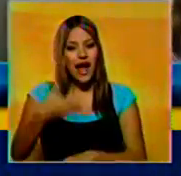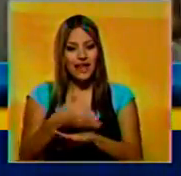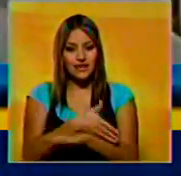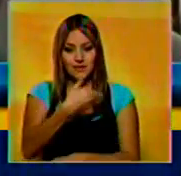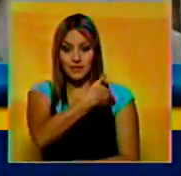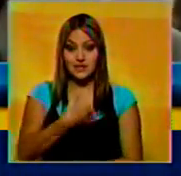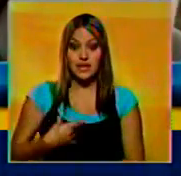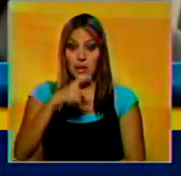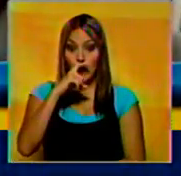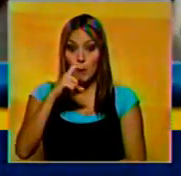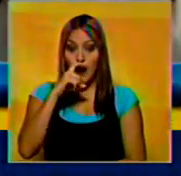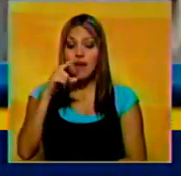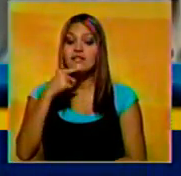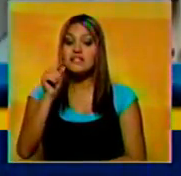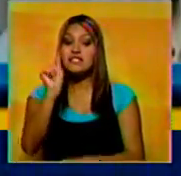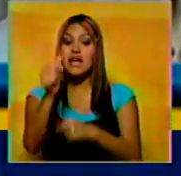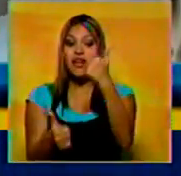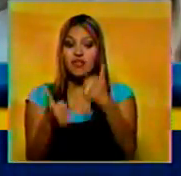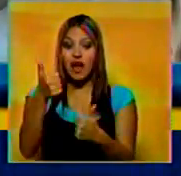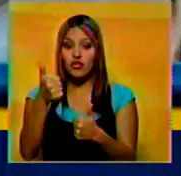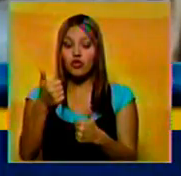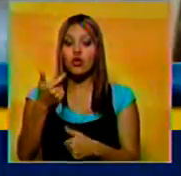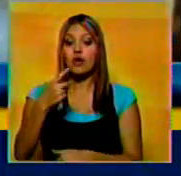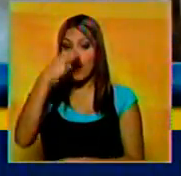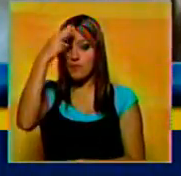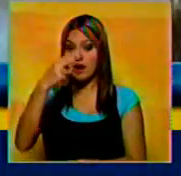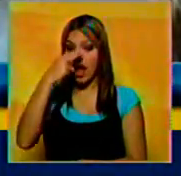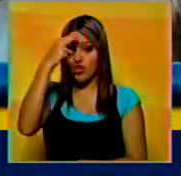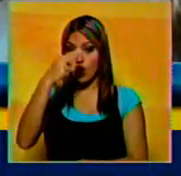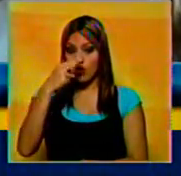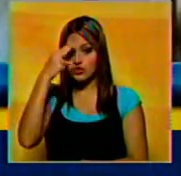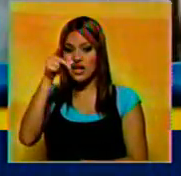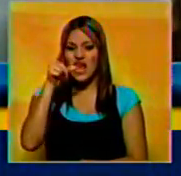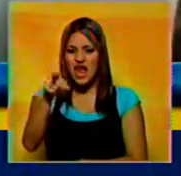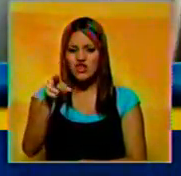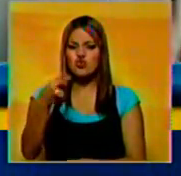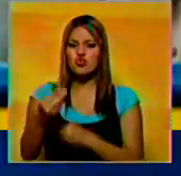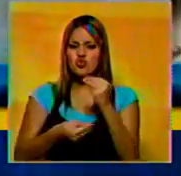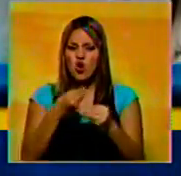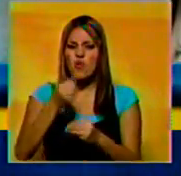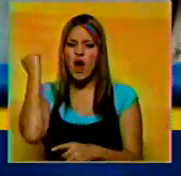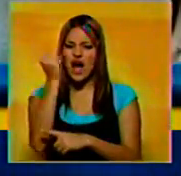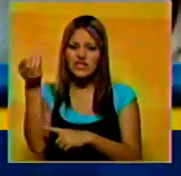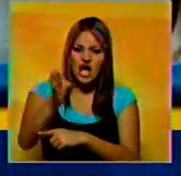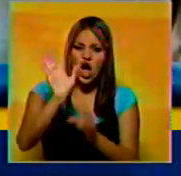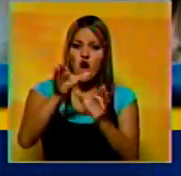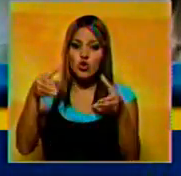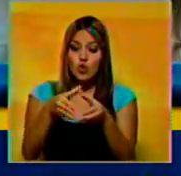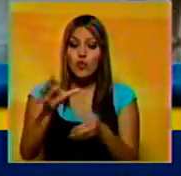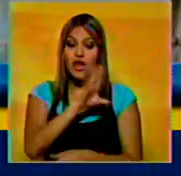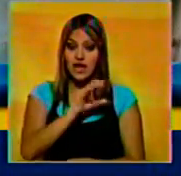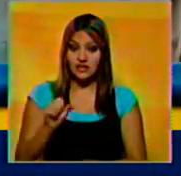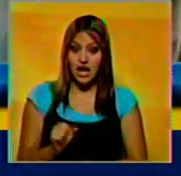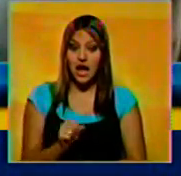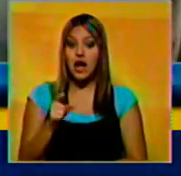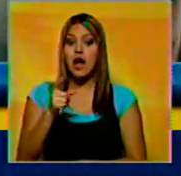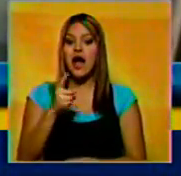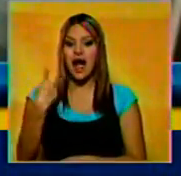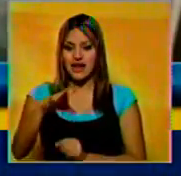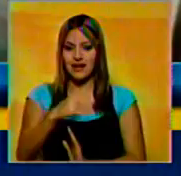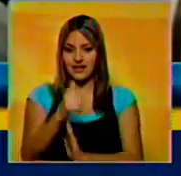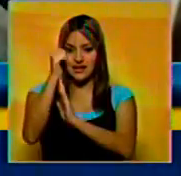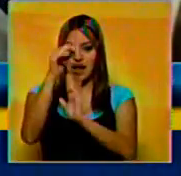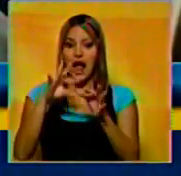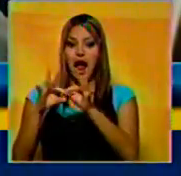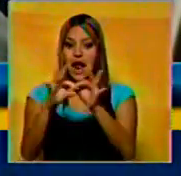encargado Nicolás Maduro acusó al candidato Enrique capriles radonski de fraguar su asesinato con grupo salvadoreño liderados por el diputado de